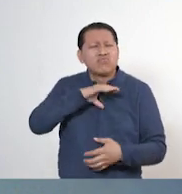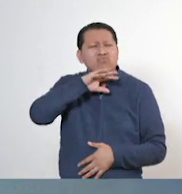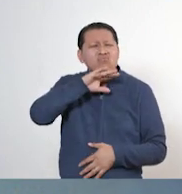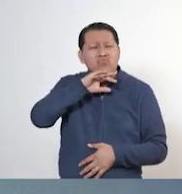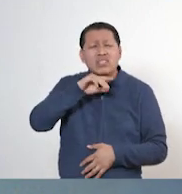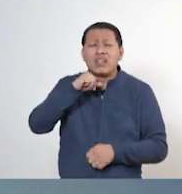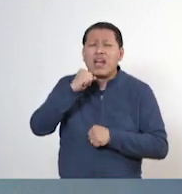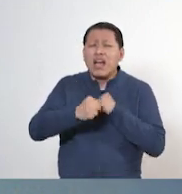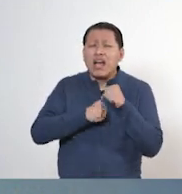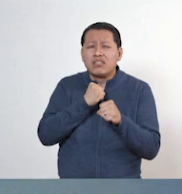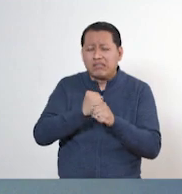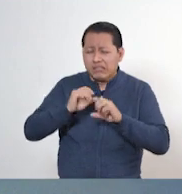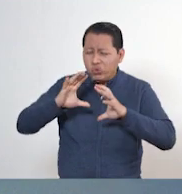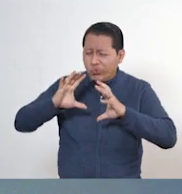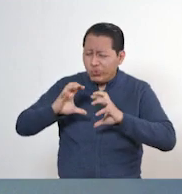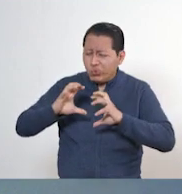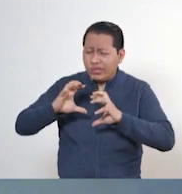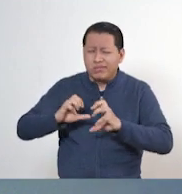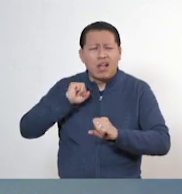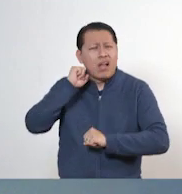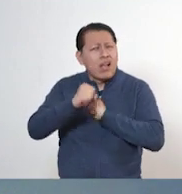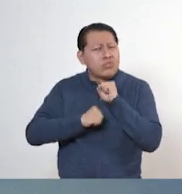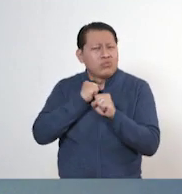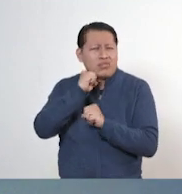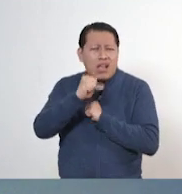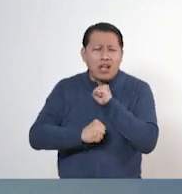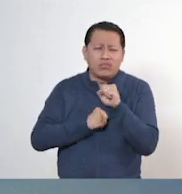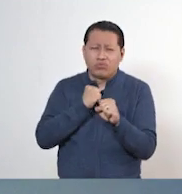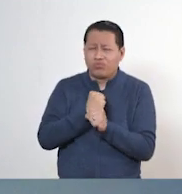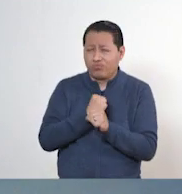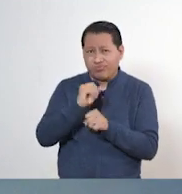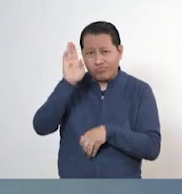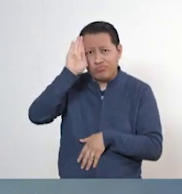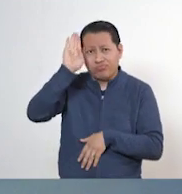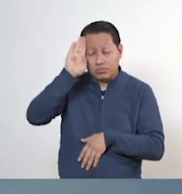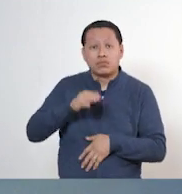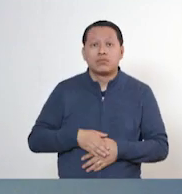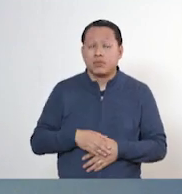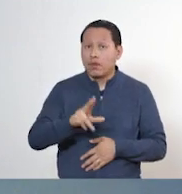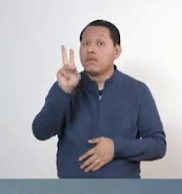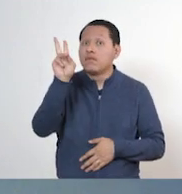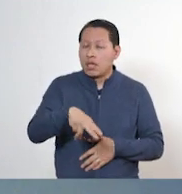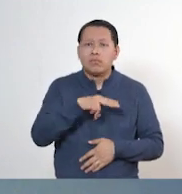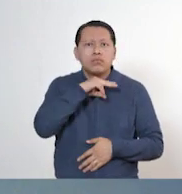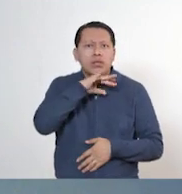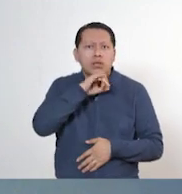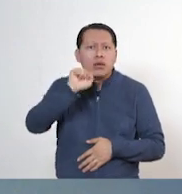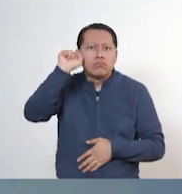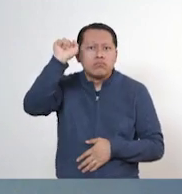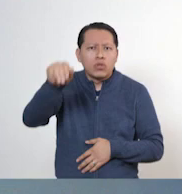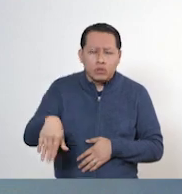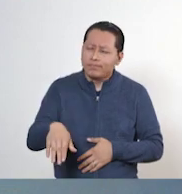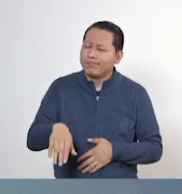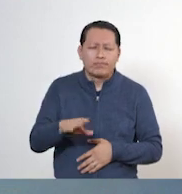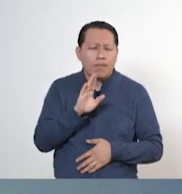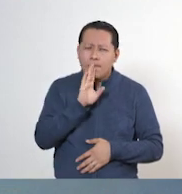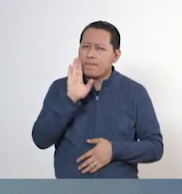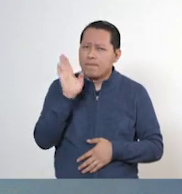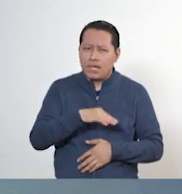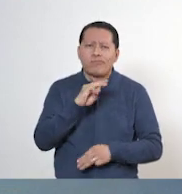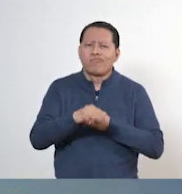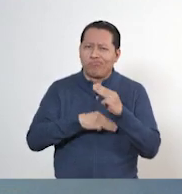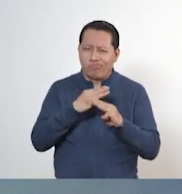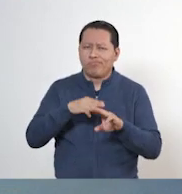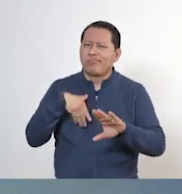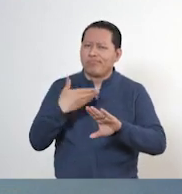en degradarse. Exactamente. Las consecuencias de hacer algo así, de tirar la basura, son pésimas para el planeta.